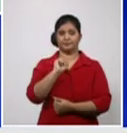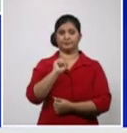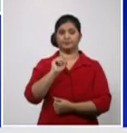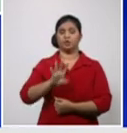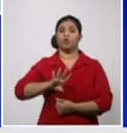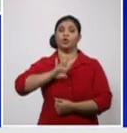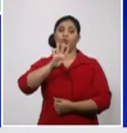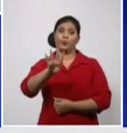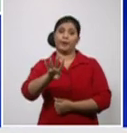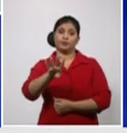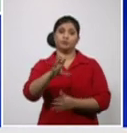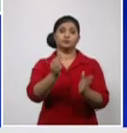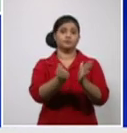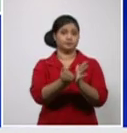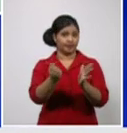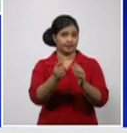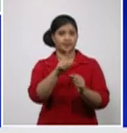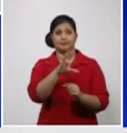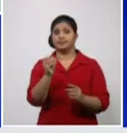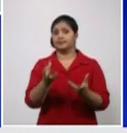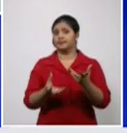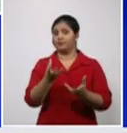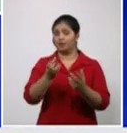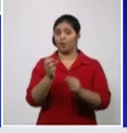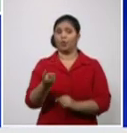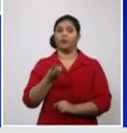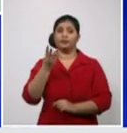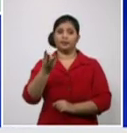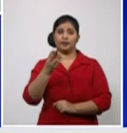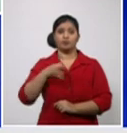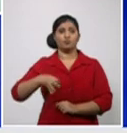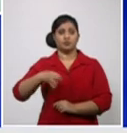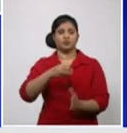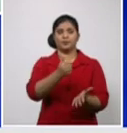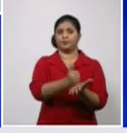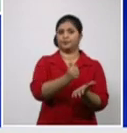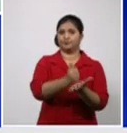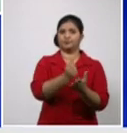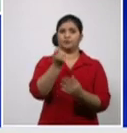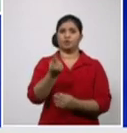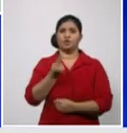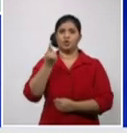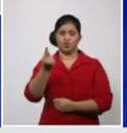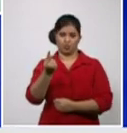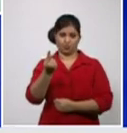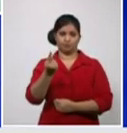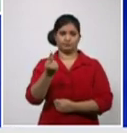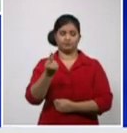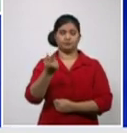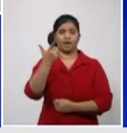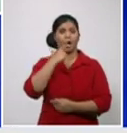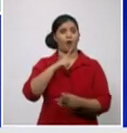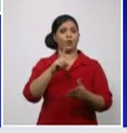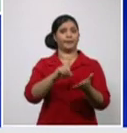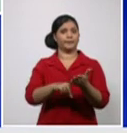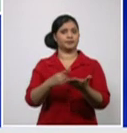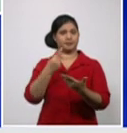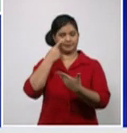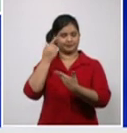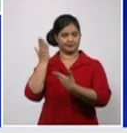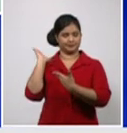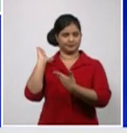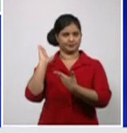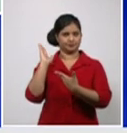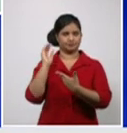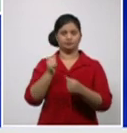Cienfuegos, pues son 3 del municipio de Cienfuegos y 1 de Aguada de Pasajeros. En Villa Clara se